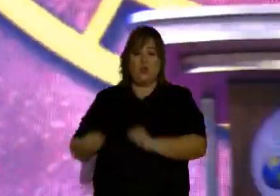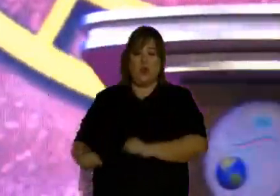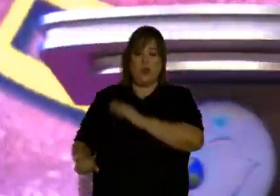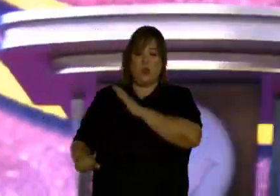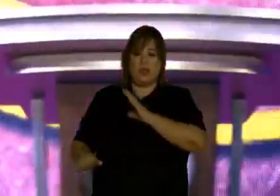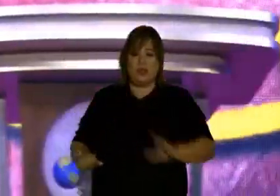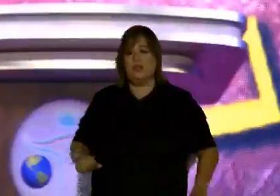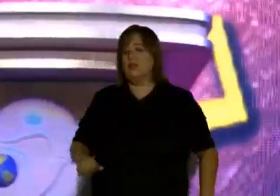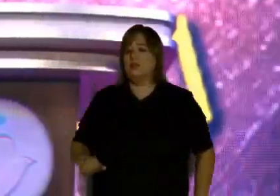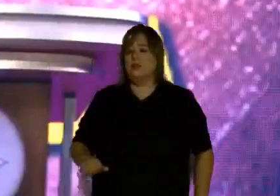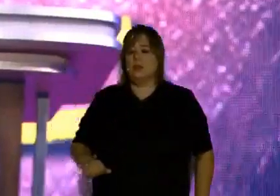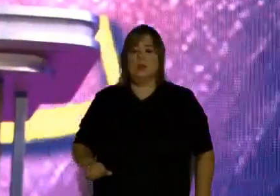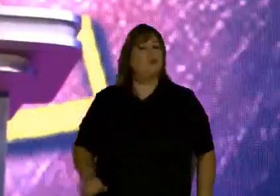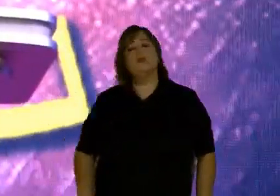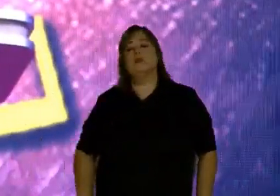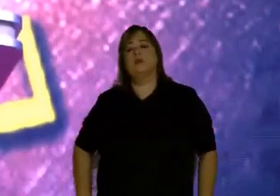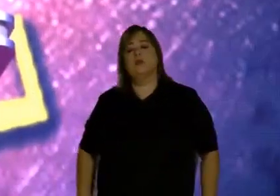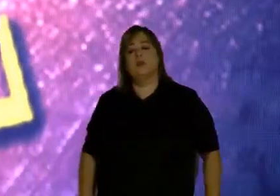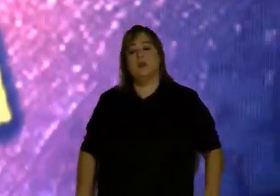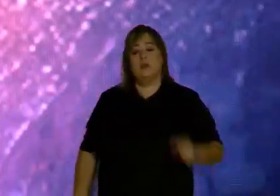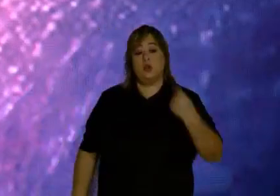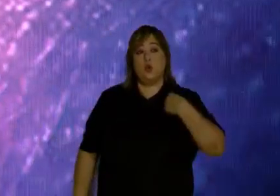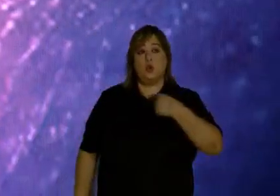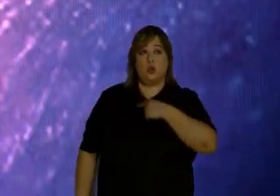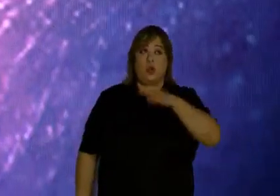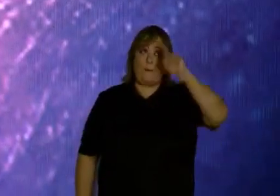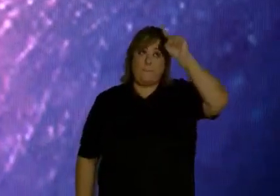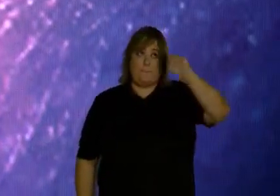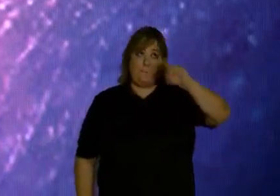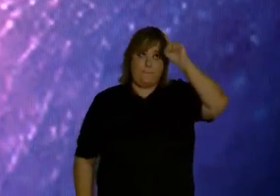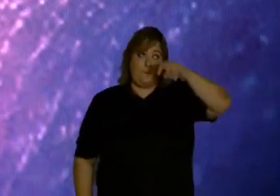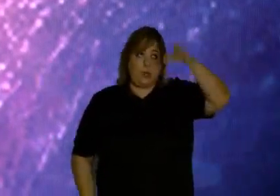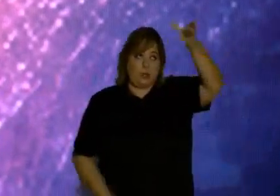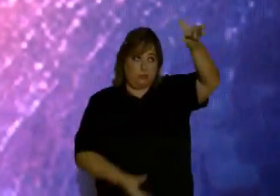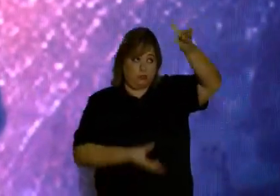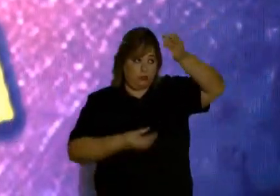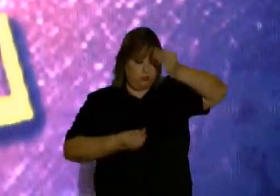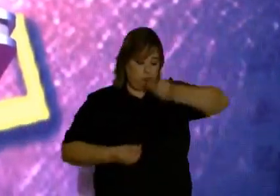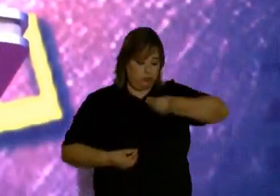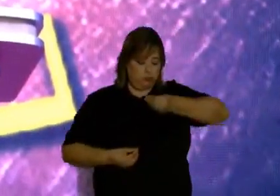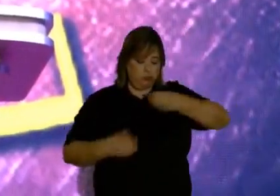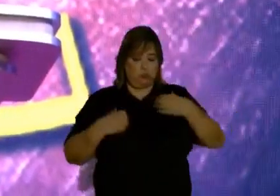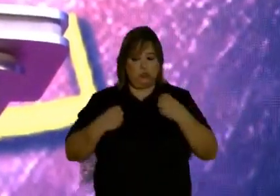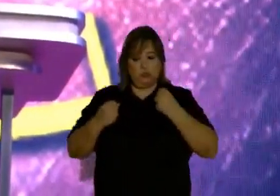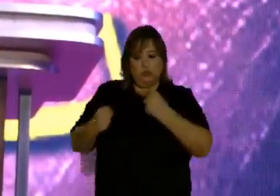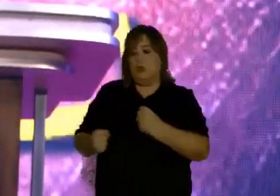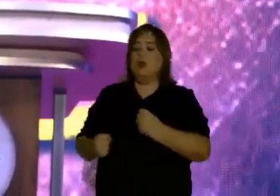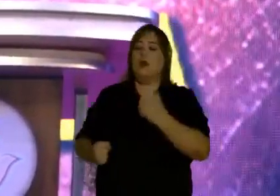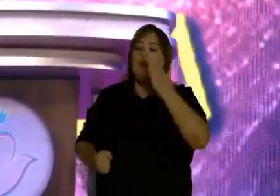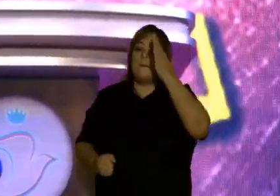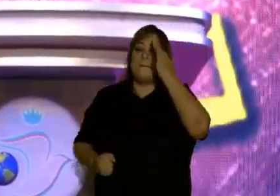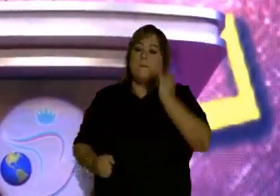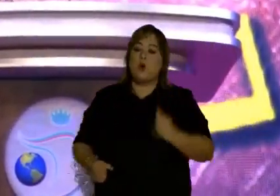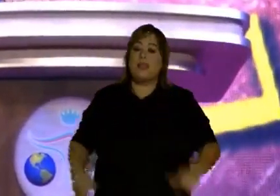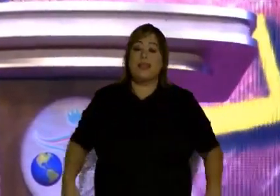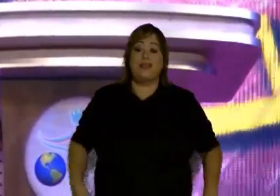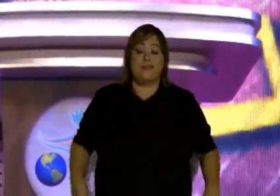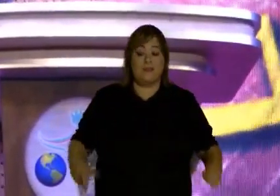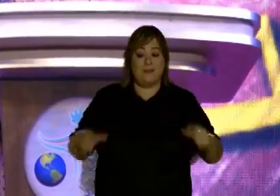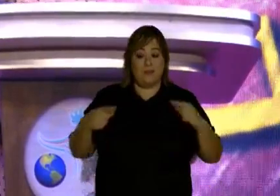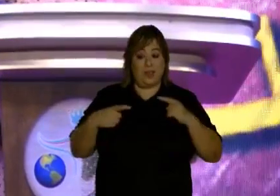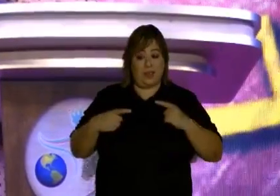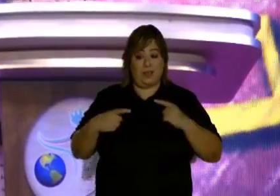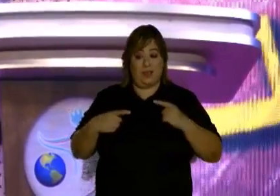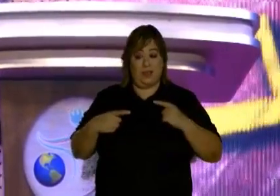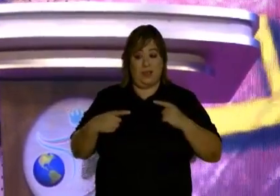como cantamos hace un rato, fortalecernos en el Señor y en el poder de su fuerza, porque nuestra vida no está exenta